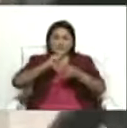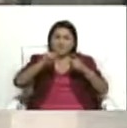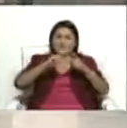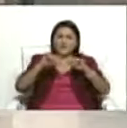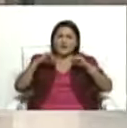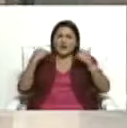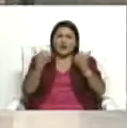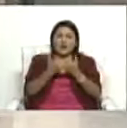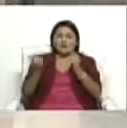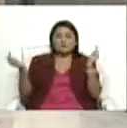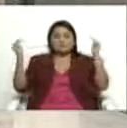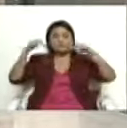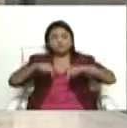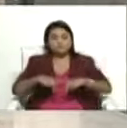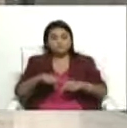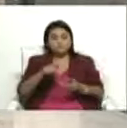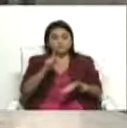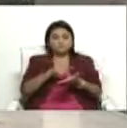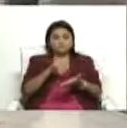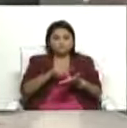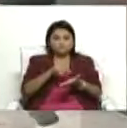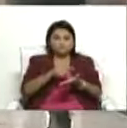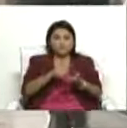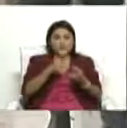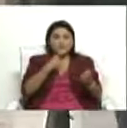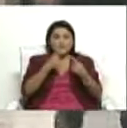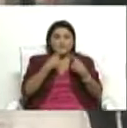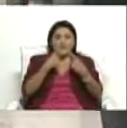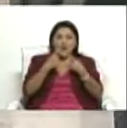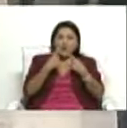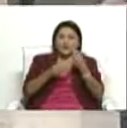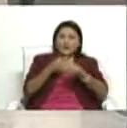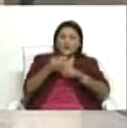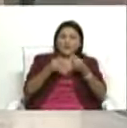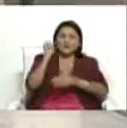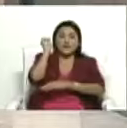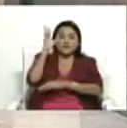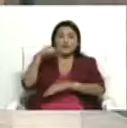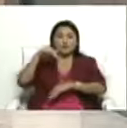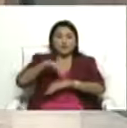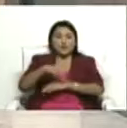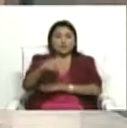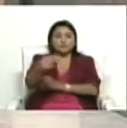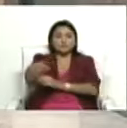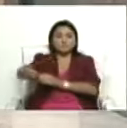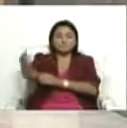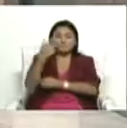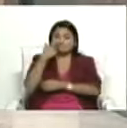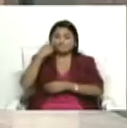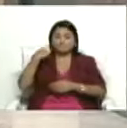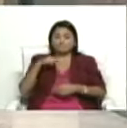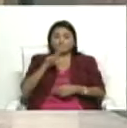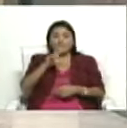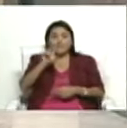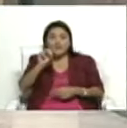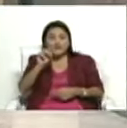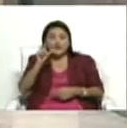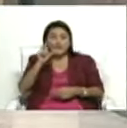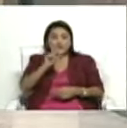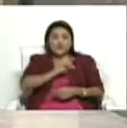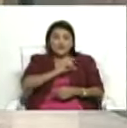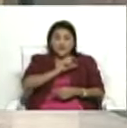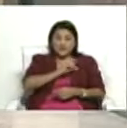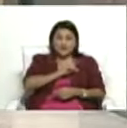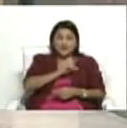han asistido y participado en la convocatoria de diálogo realizada por el Parlamento venezolano el pasado 30 de enero. Recordemos que fueron